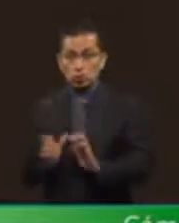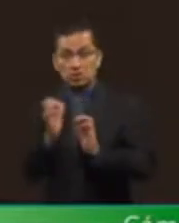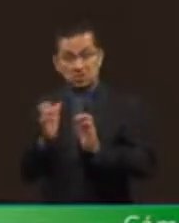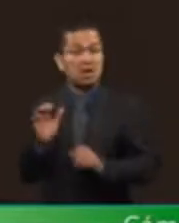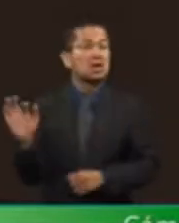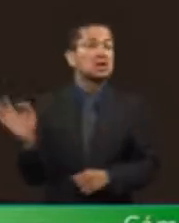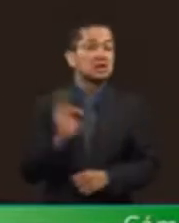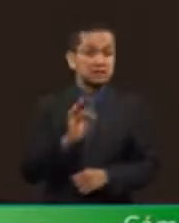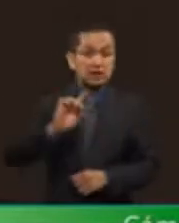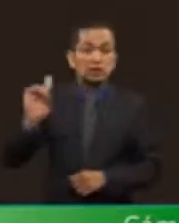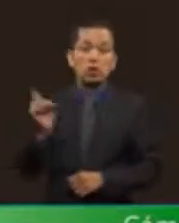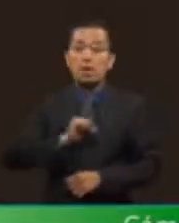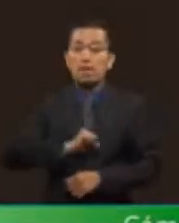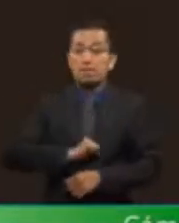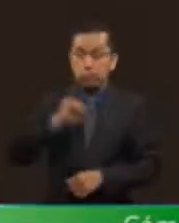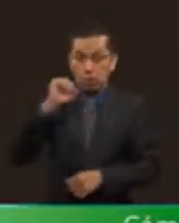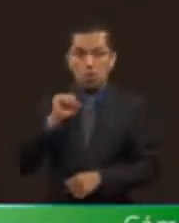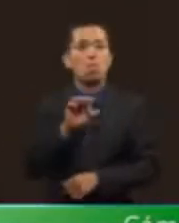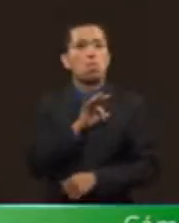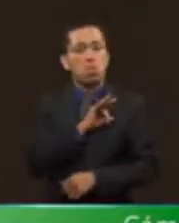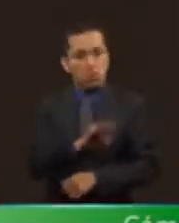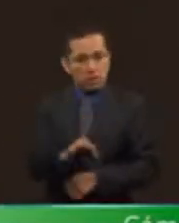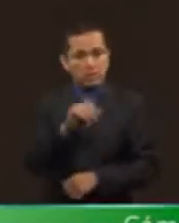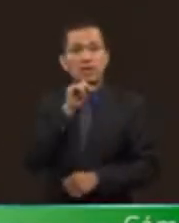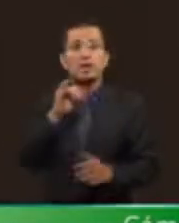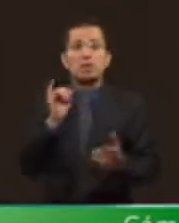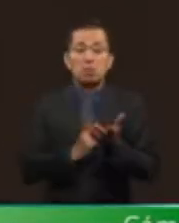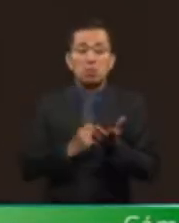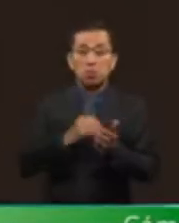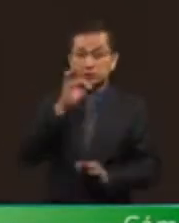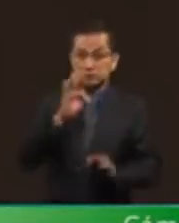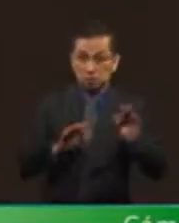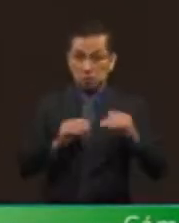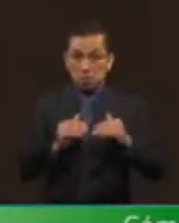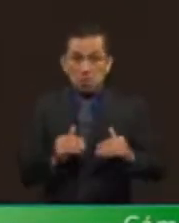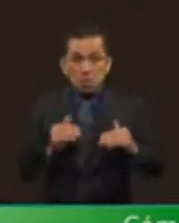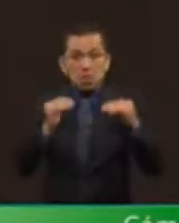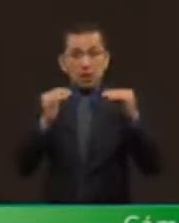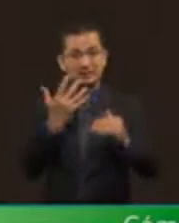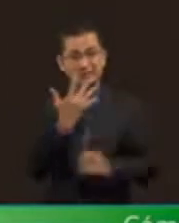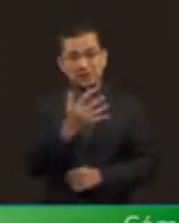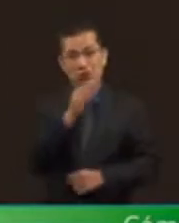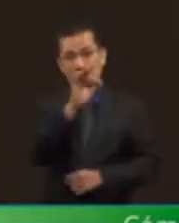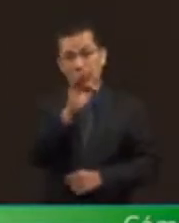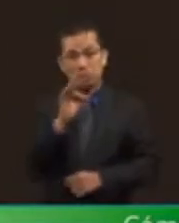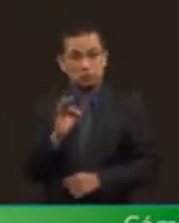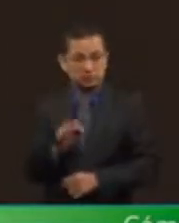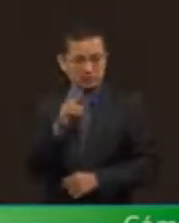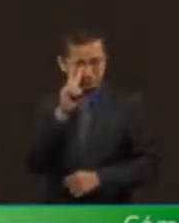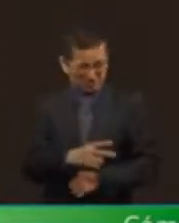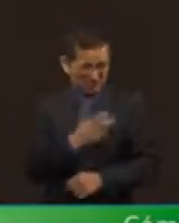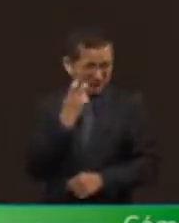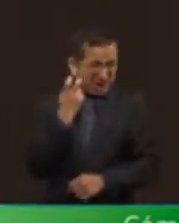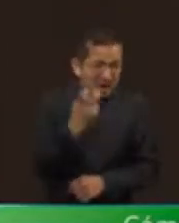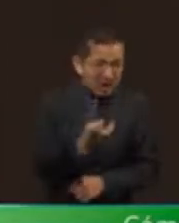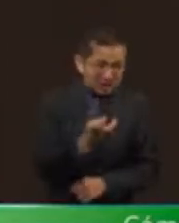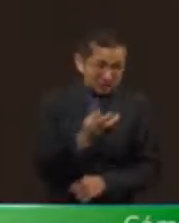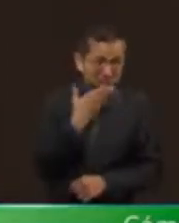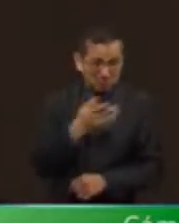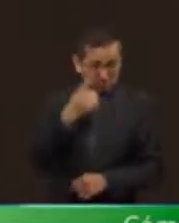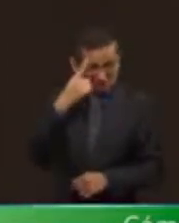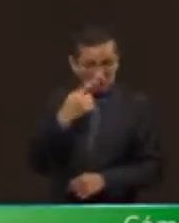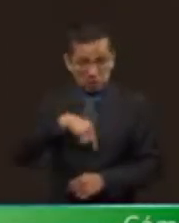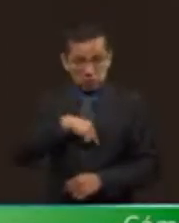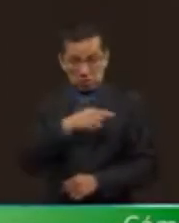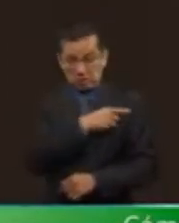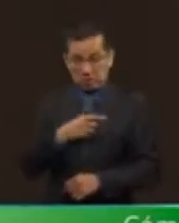vaya a la alza y además tasas de interés de 5% demasiado optimistas para el nivel